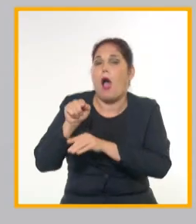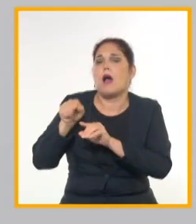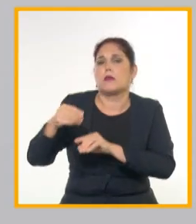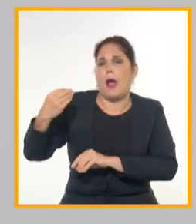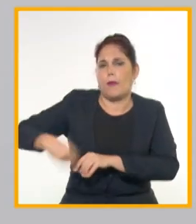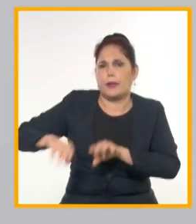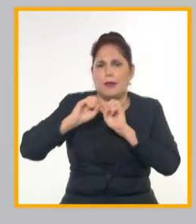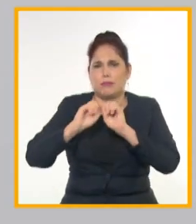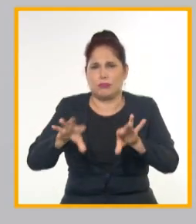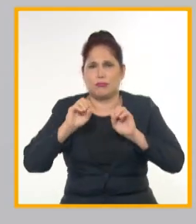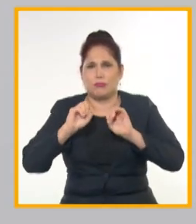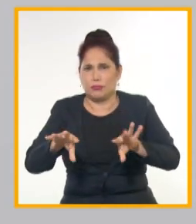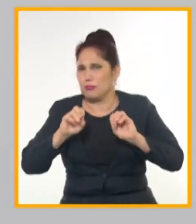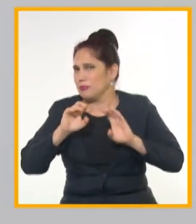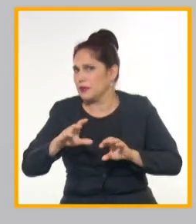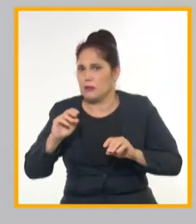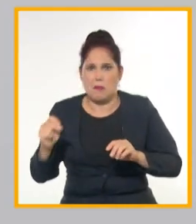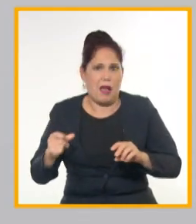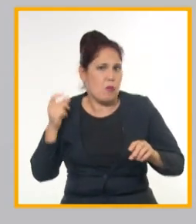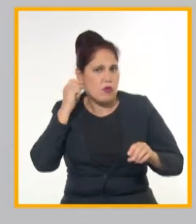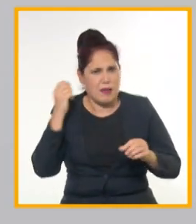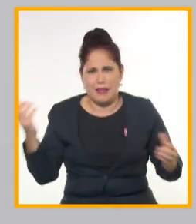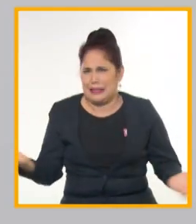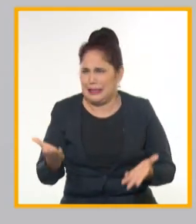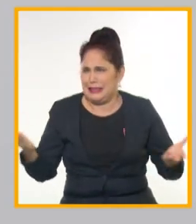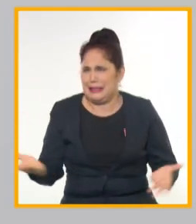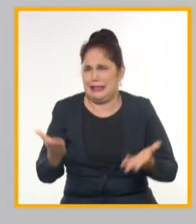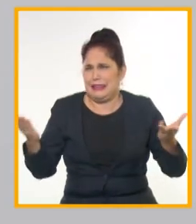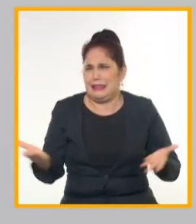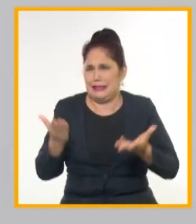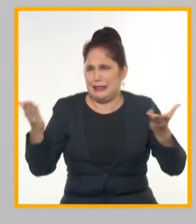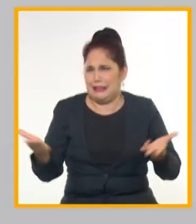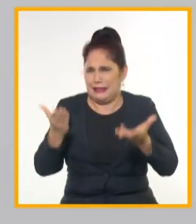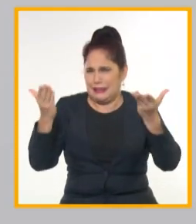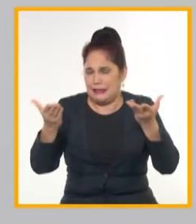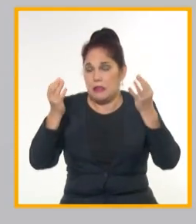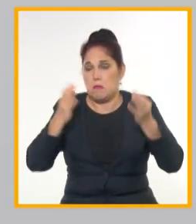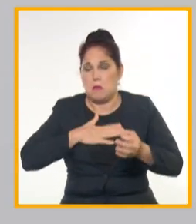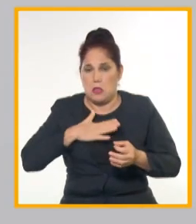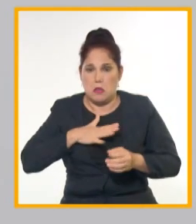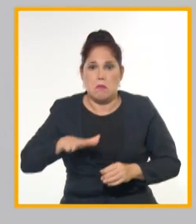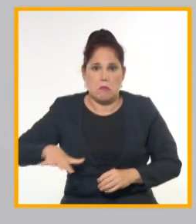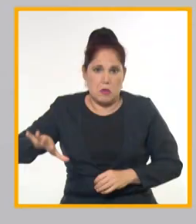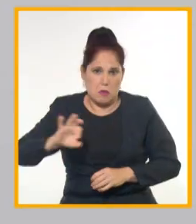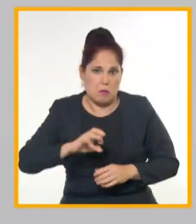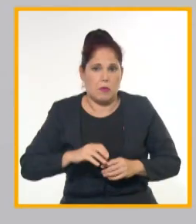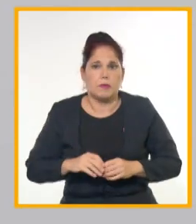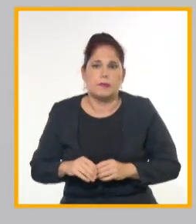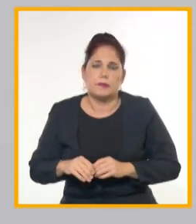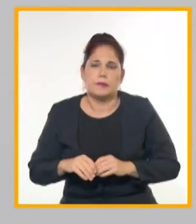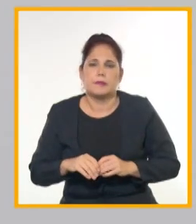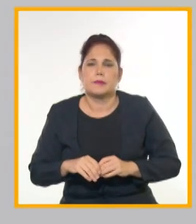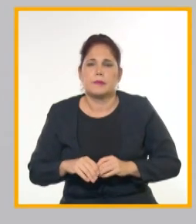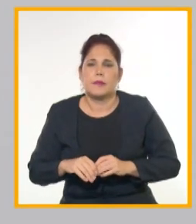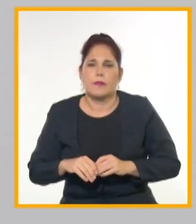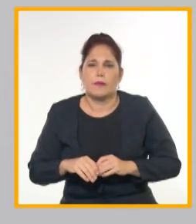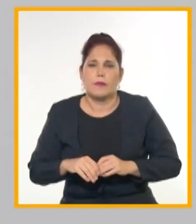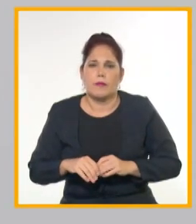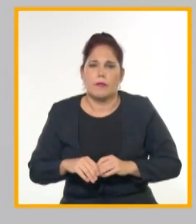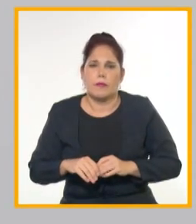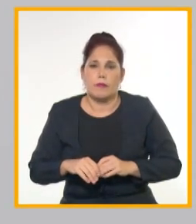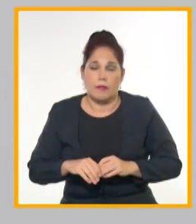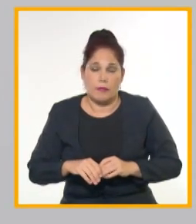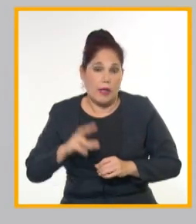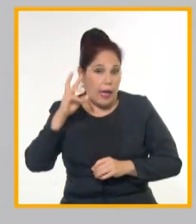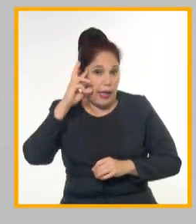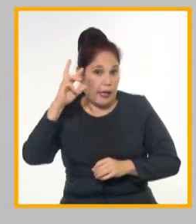campaña electoral, Marina, hacia ese balotaje, y recordemos que el